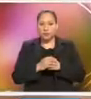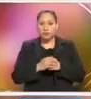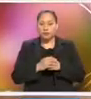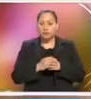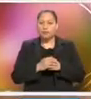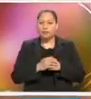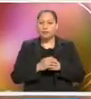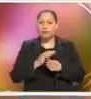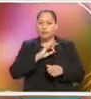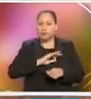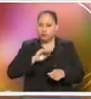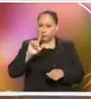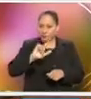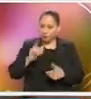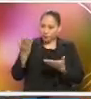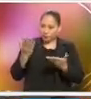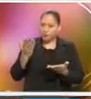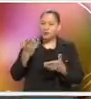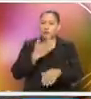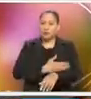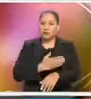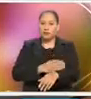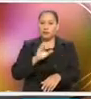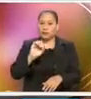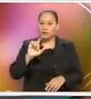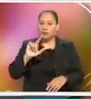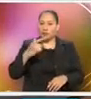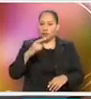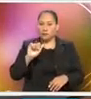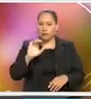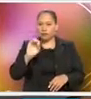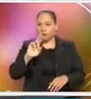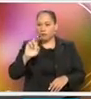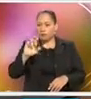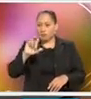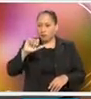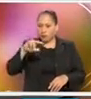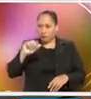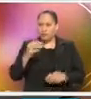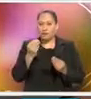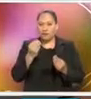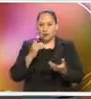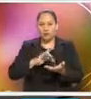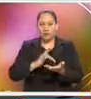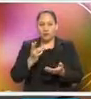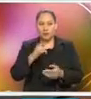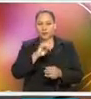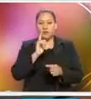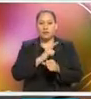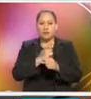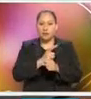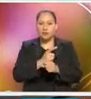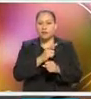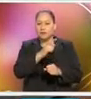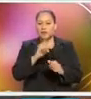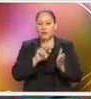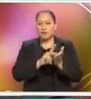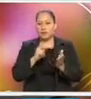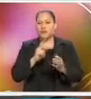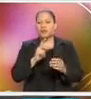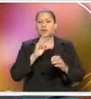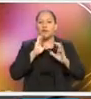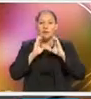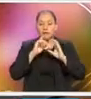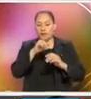Y en este feliz lunes nos acompaña Olga de Orellana. Muchas gracias por estar con nosotros, nuestra licenciada de Comunicación y Coach. ¿Cómo te va? ¿Cómo fue tu